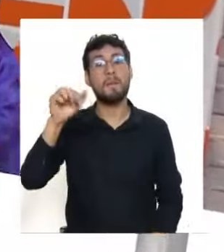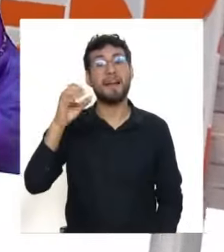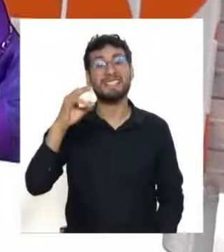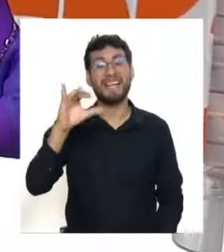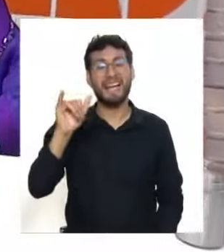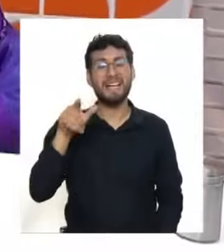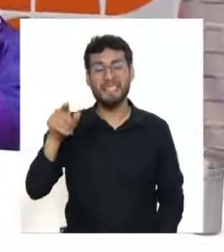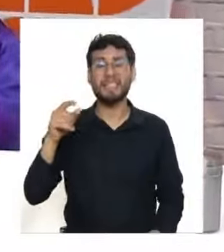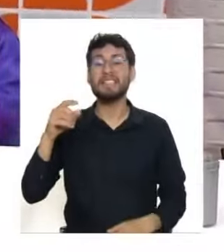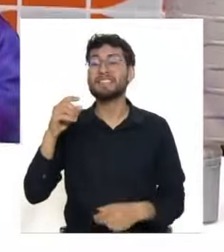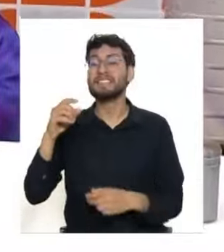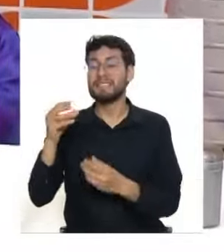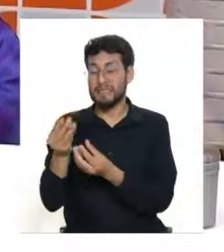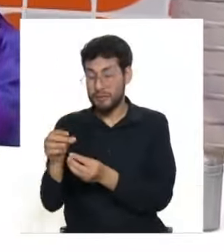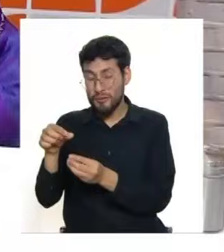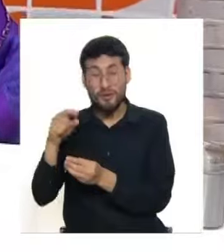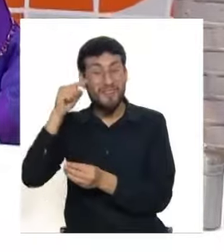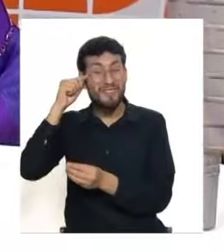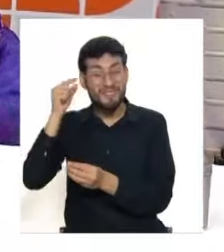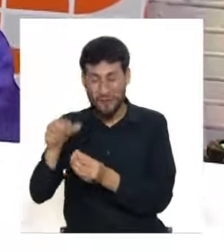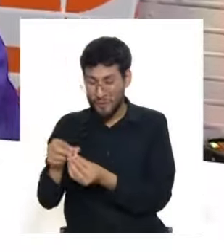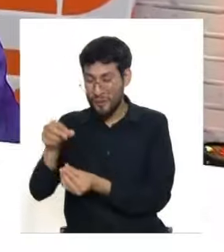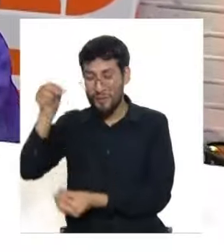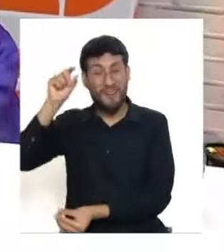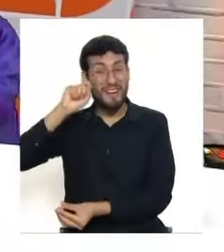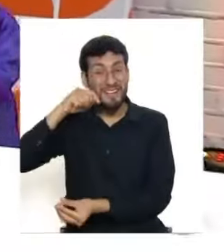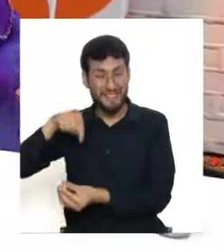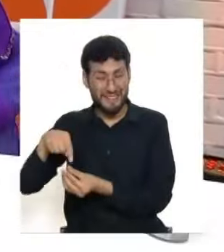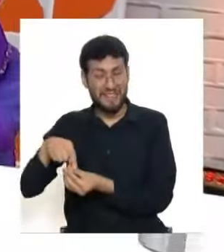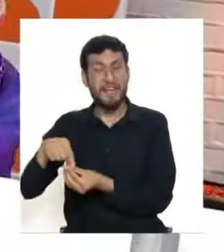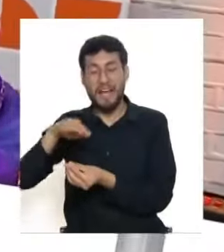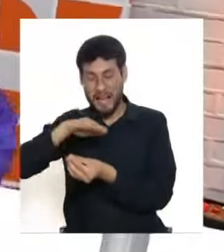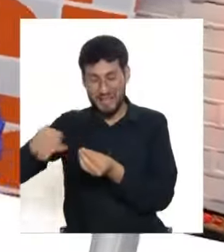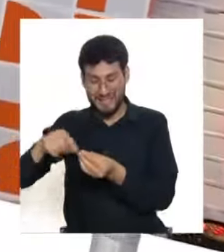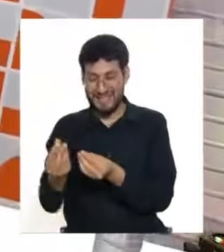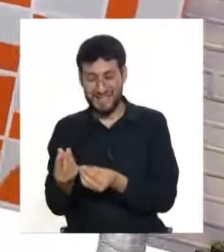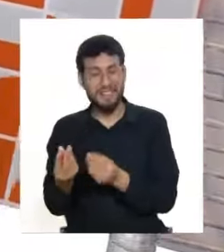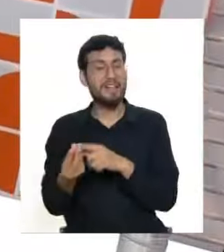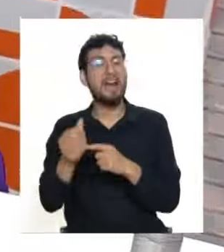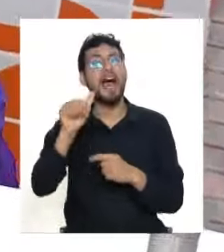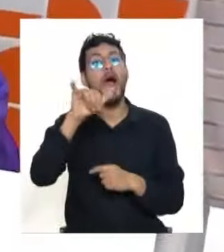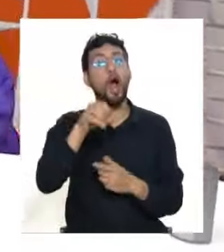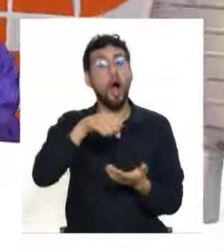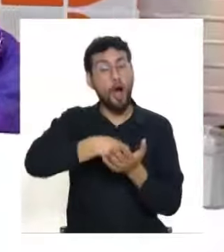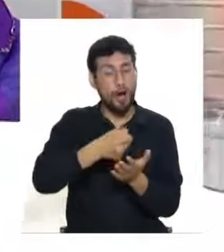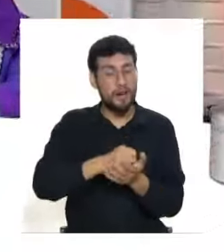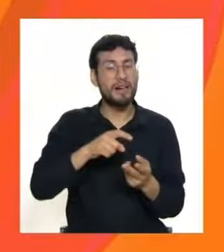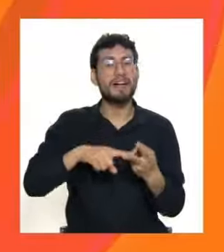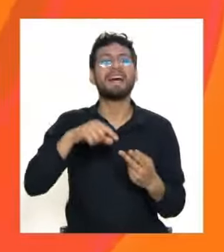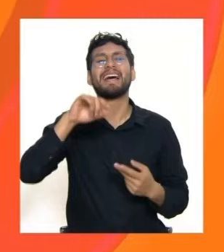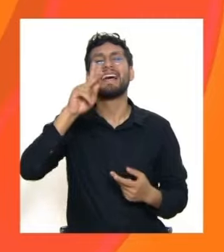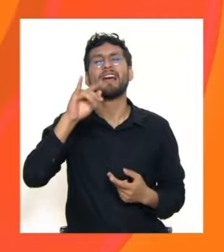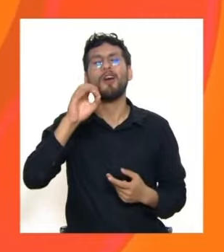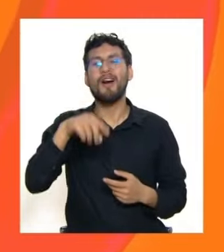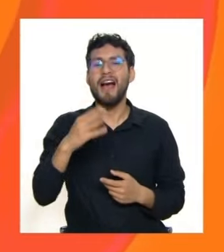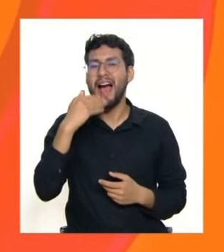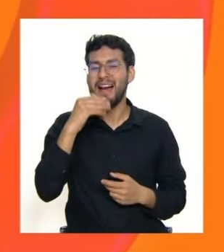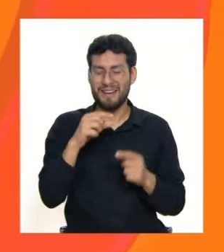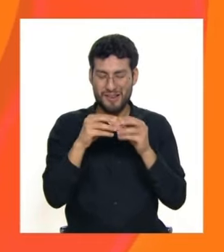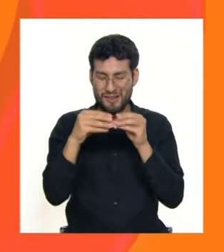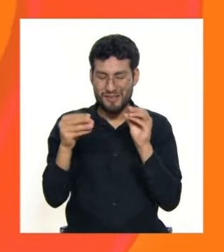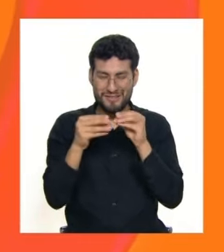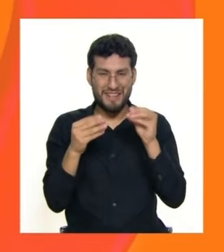mezcla de cabeza, cebolla china, ajo y quión. Pero primero vamos con la receta. Vamos con la receta. A ver, chicas, anoten. A ver. En la